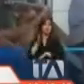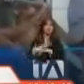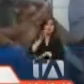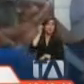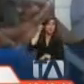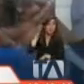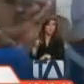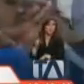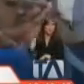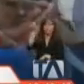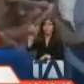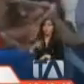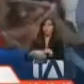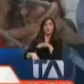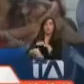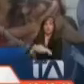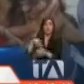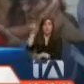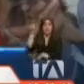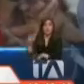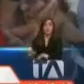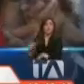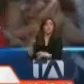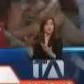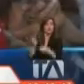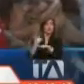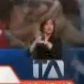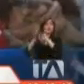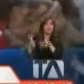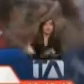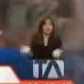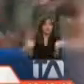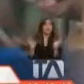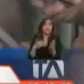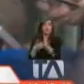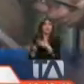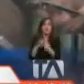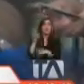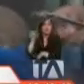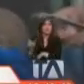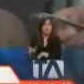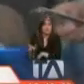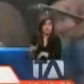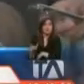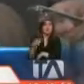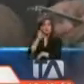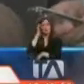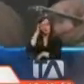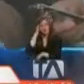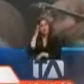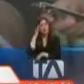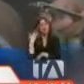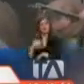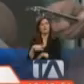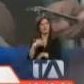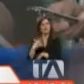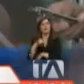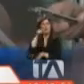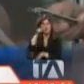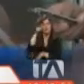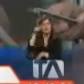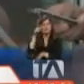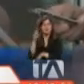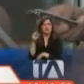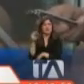de la inocencia de una persona, de un ciudadano ecuatoriano, sea este quien sea. Y también nos preocupa la agilidad de la Fiscalía, ¿no? Sí nos